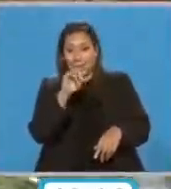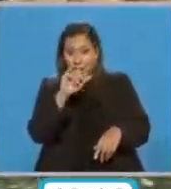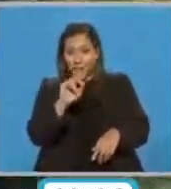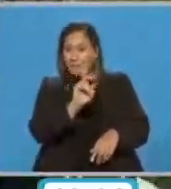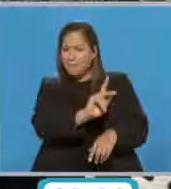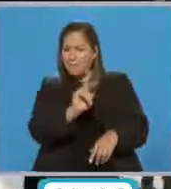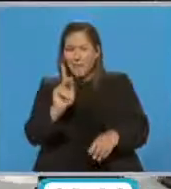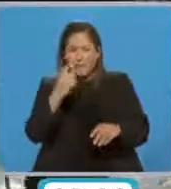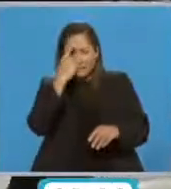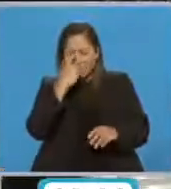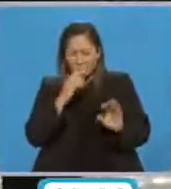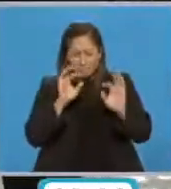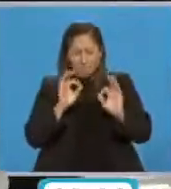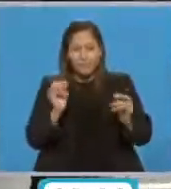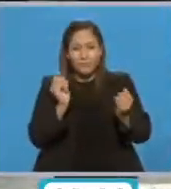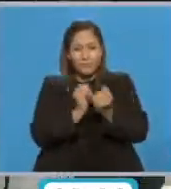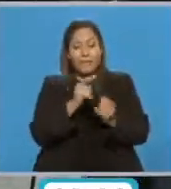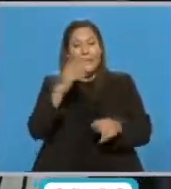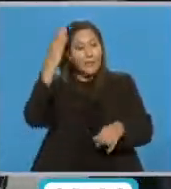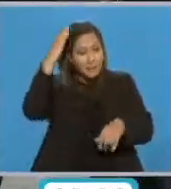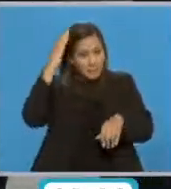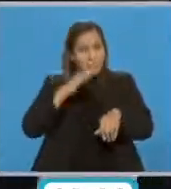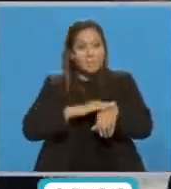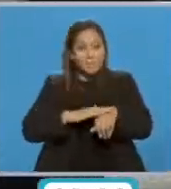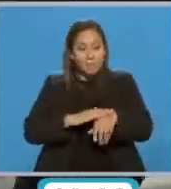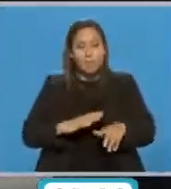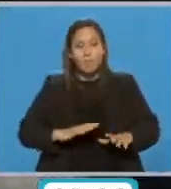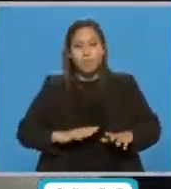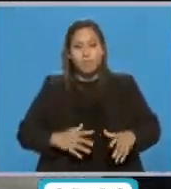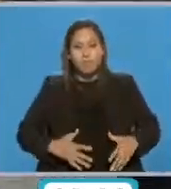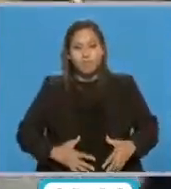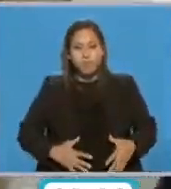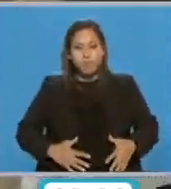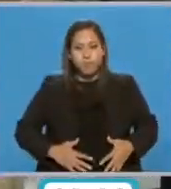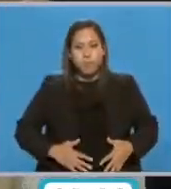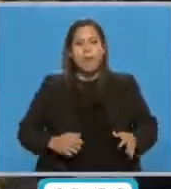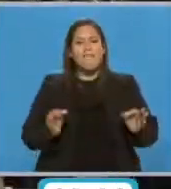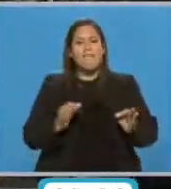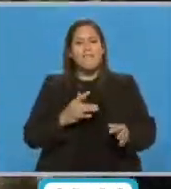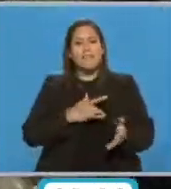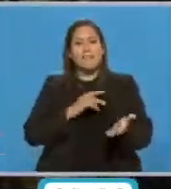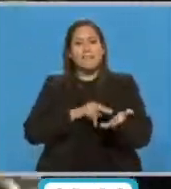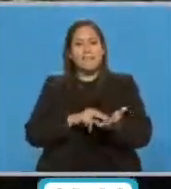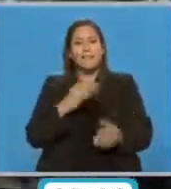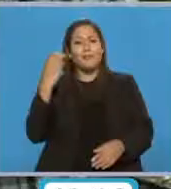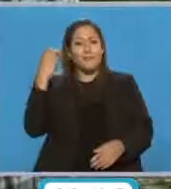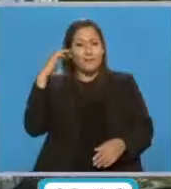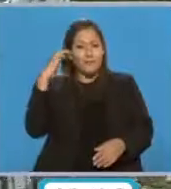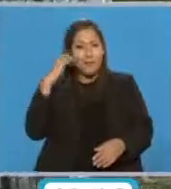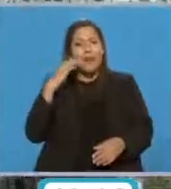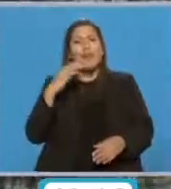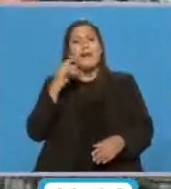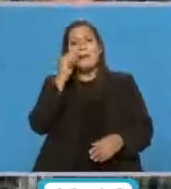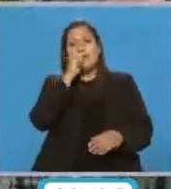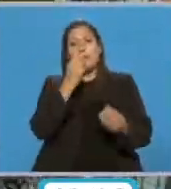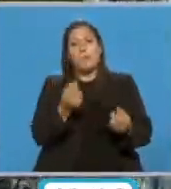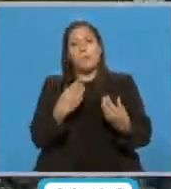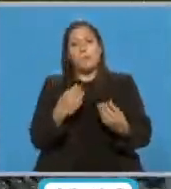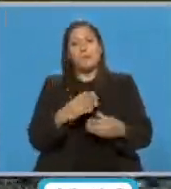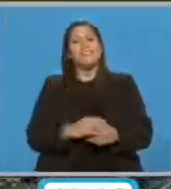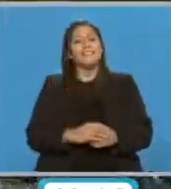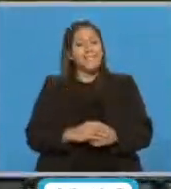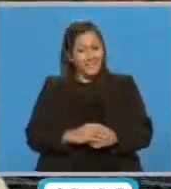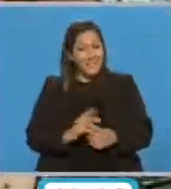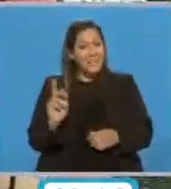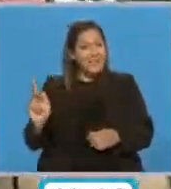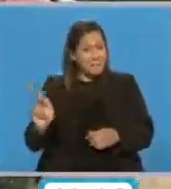se parece porque, mire, también es pelón, botijón, frívolo, coqueto y gorrón. Pero somos bien parecidos,